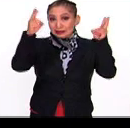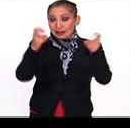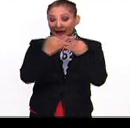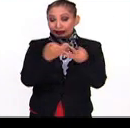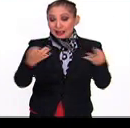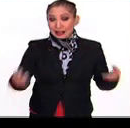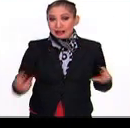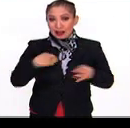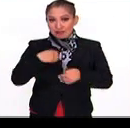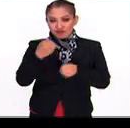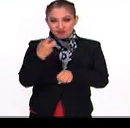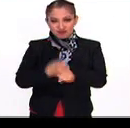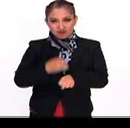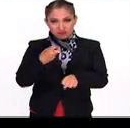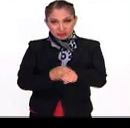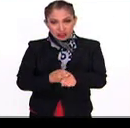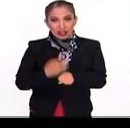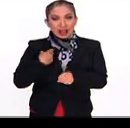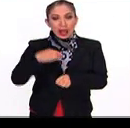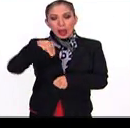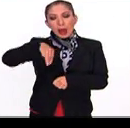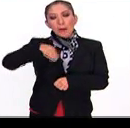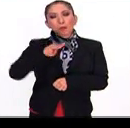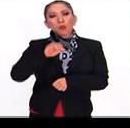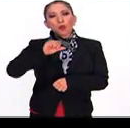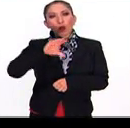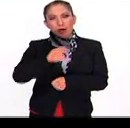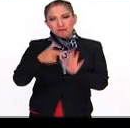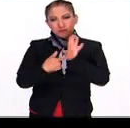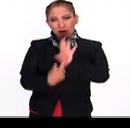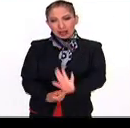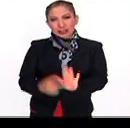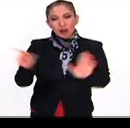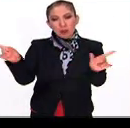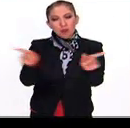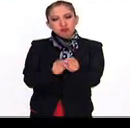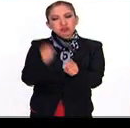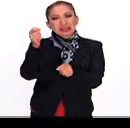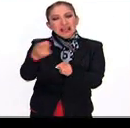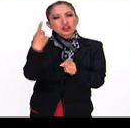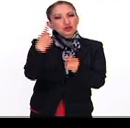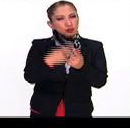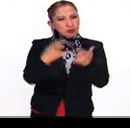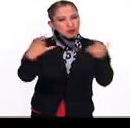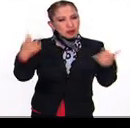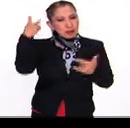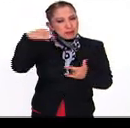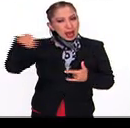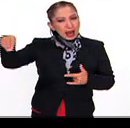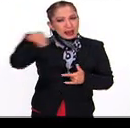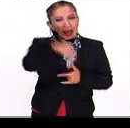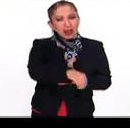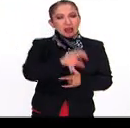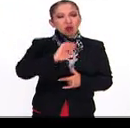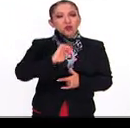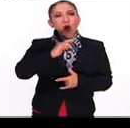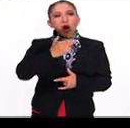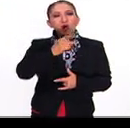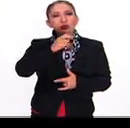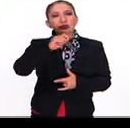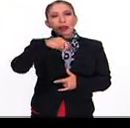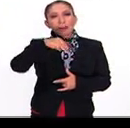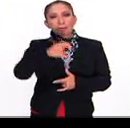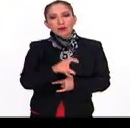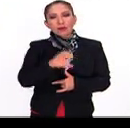la retrospectiva que el MUAC presenta como muestra y síntesis de estos trayectos, a decir de Cuauhtémoc Medina, curador